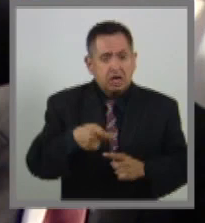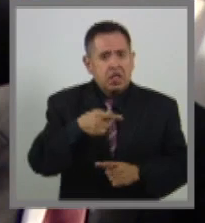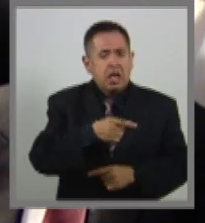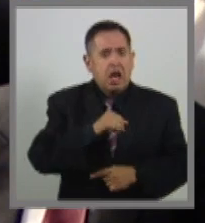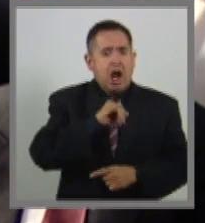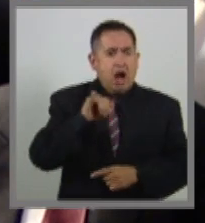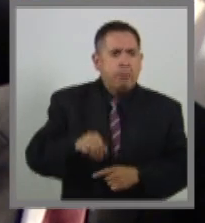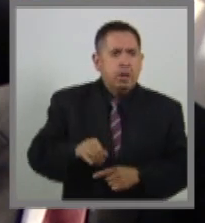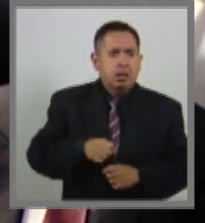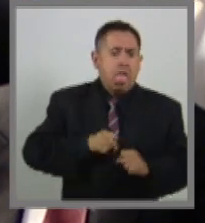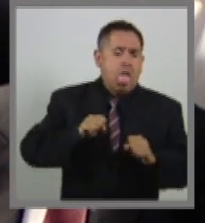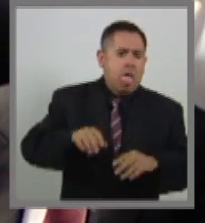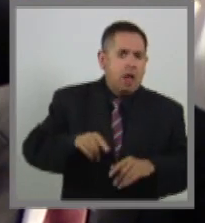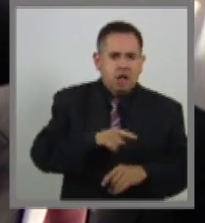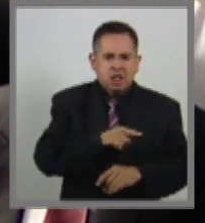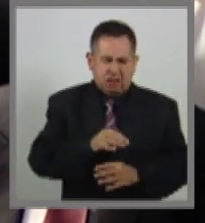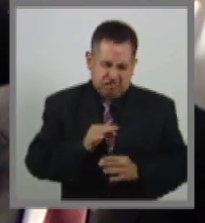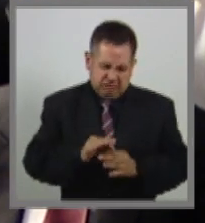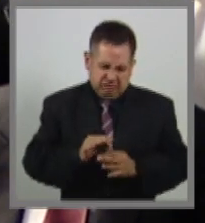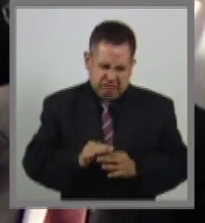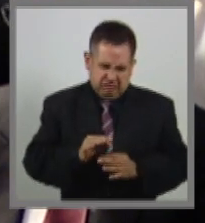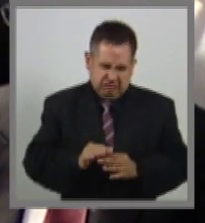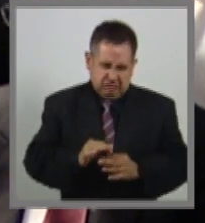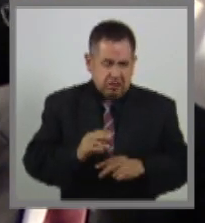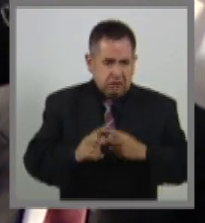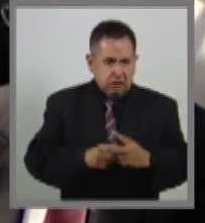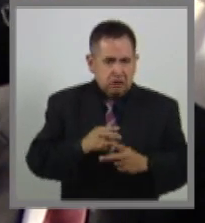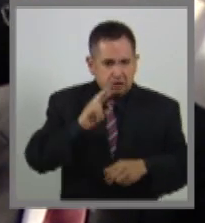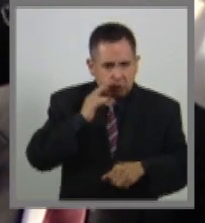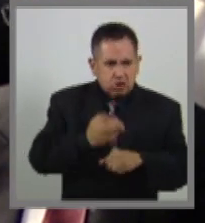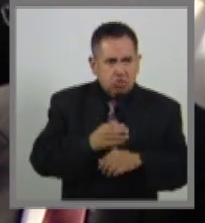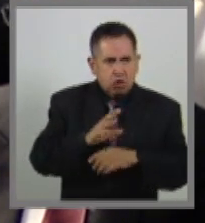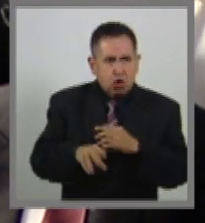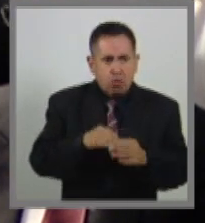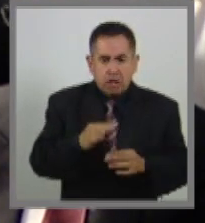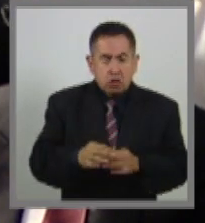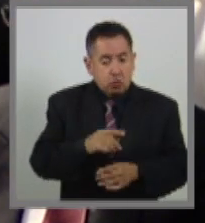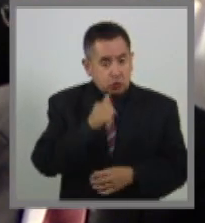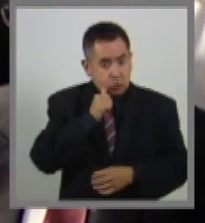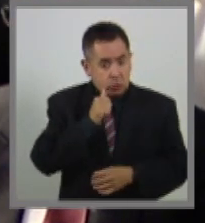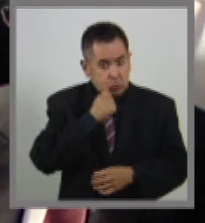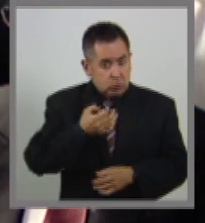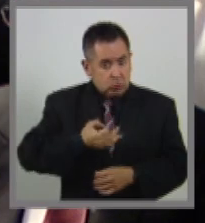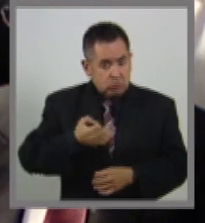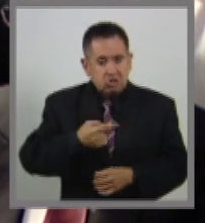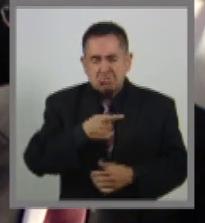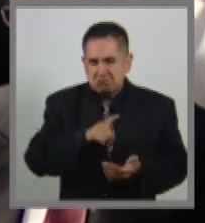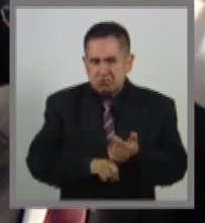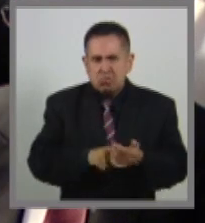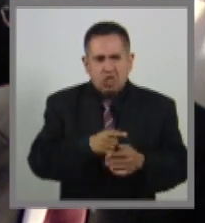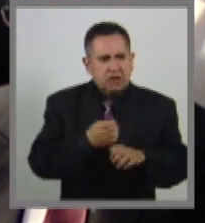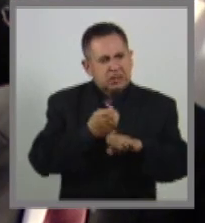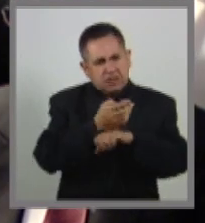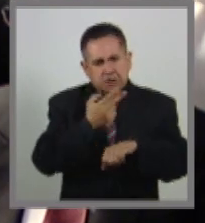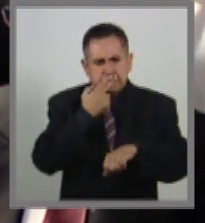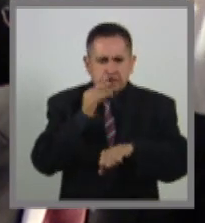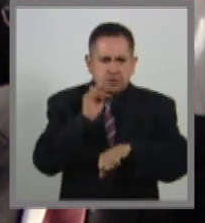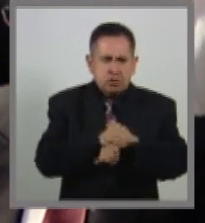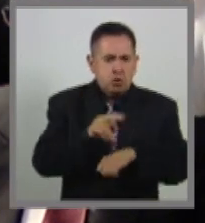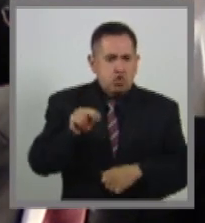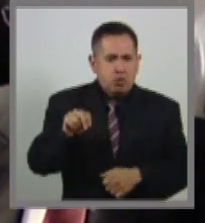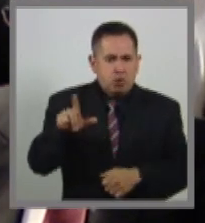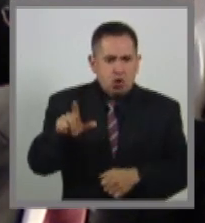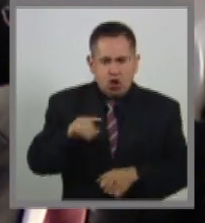de asistir a todo lo que era su responsabilidad y siempre cumplió con su Estado, con Nuevo